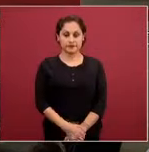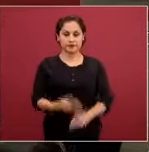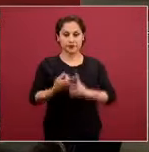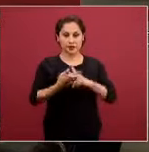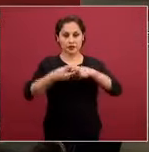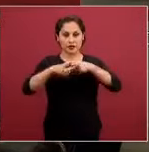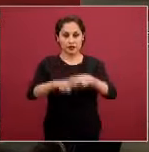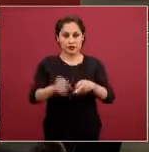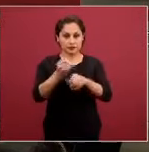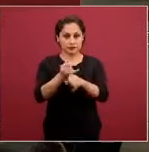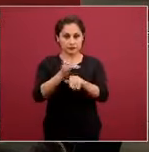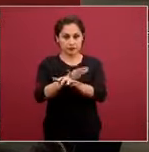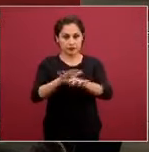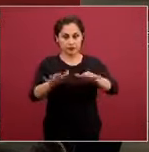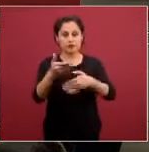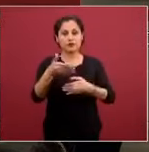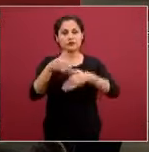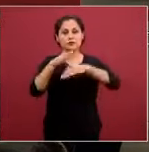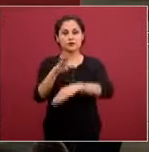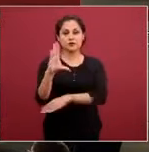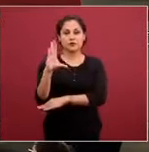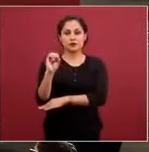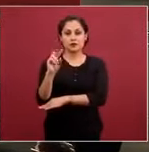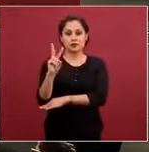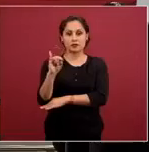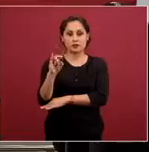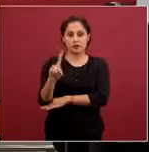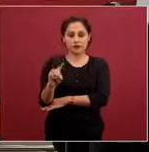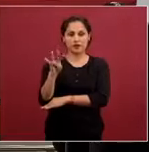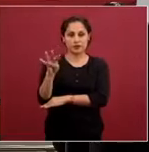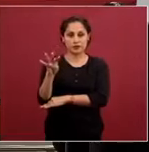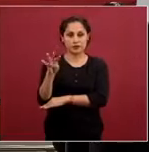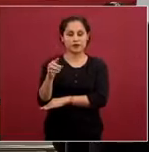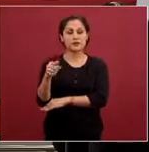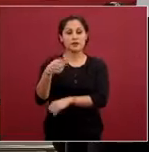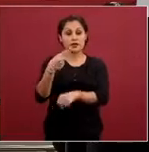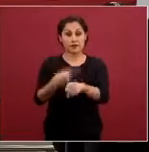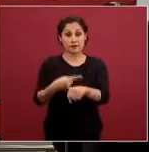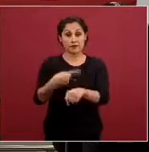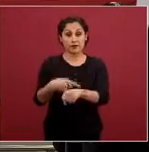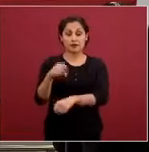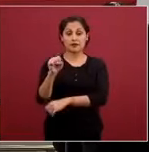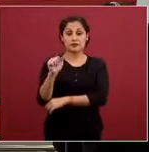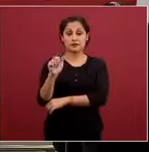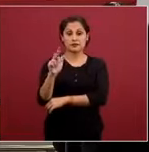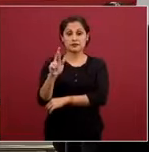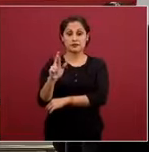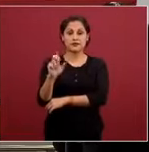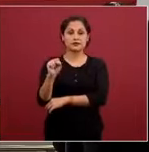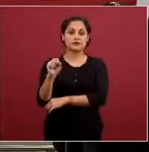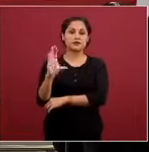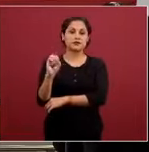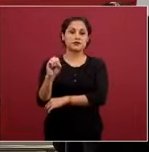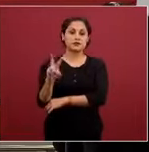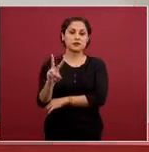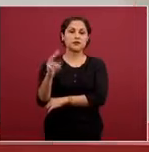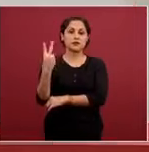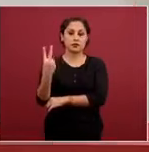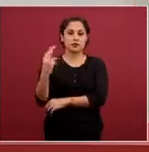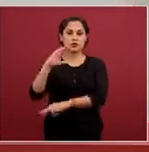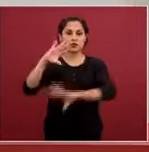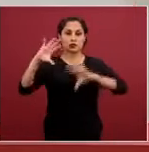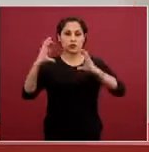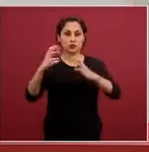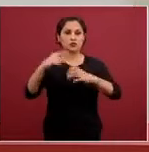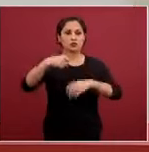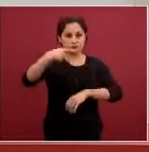COVID, la enfermedad causada por el virus SARS-CoV-2 en el mundo y particularmente en México. Hoy nos vamos a enfocar a